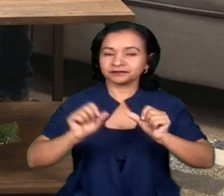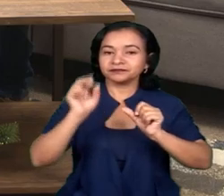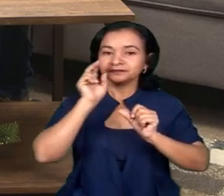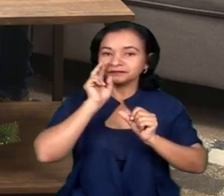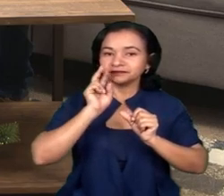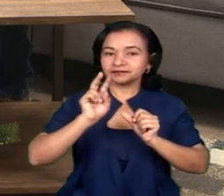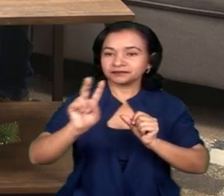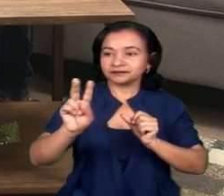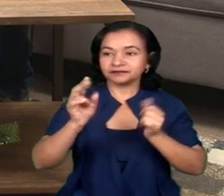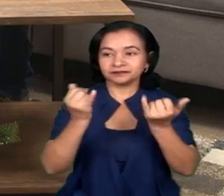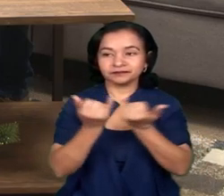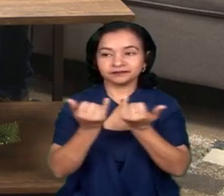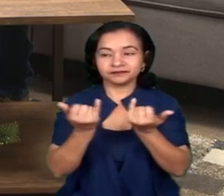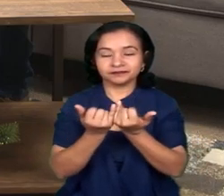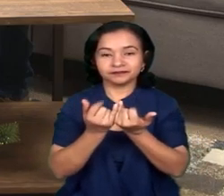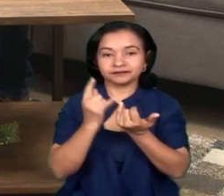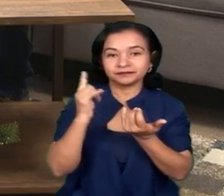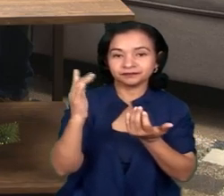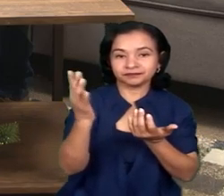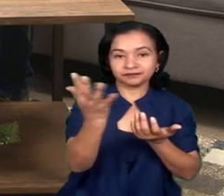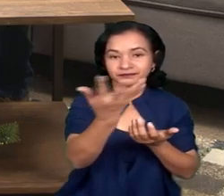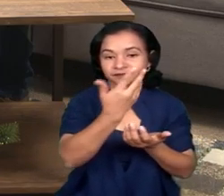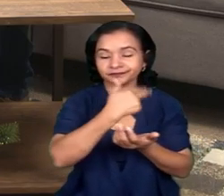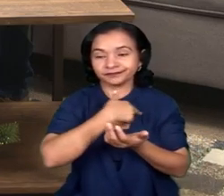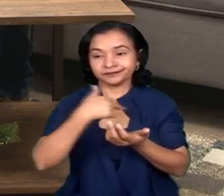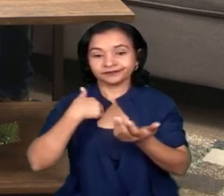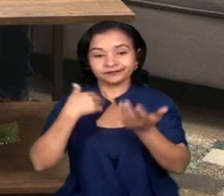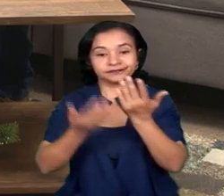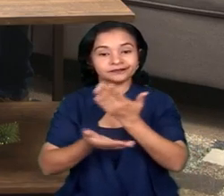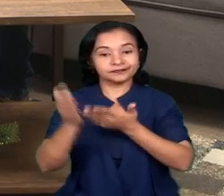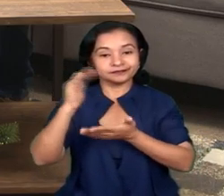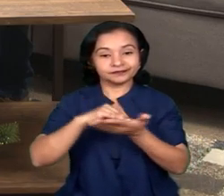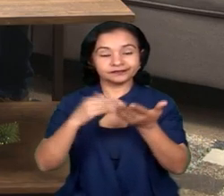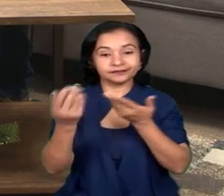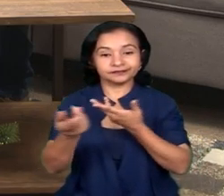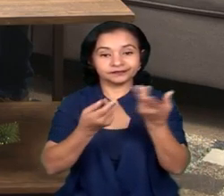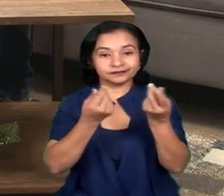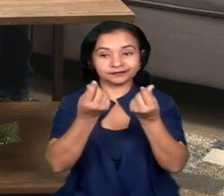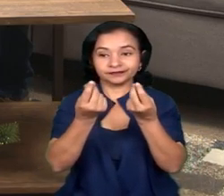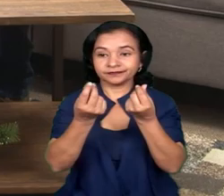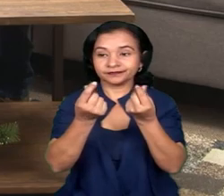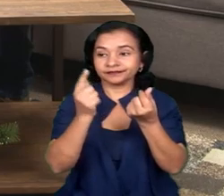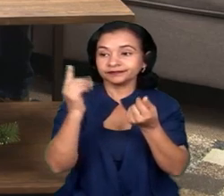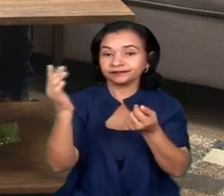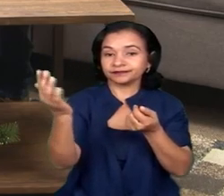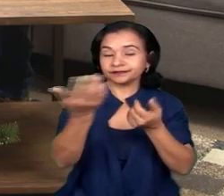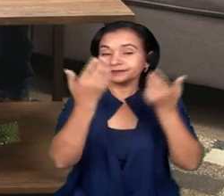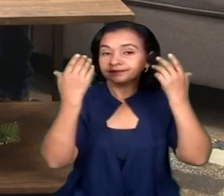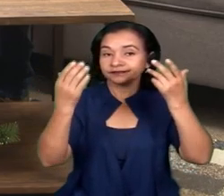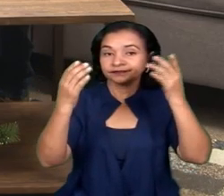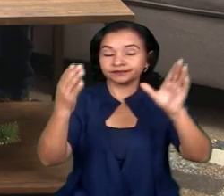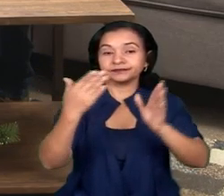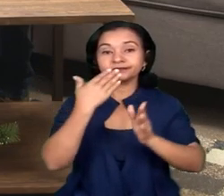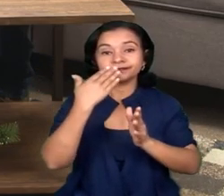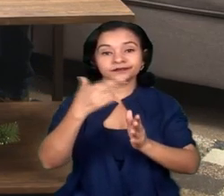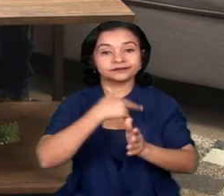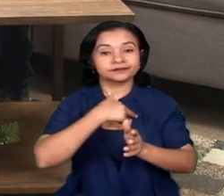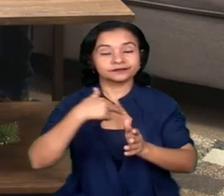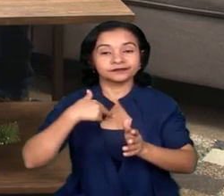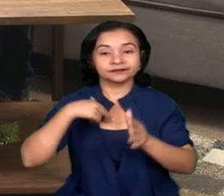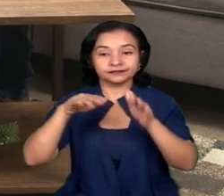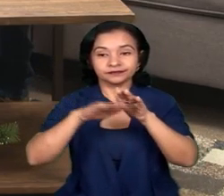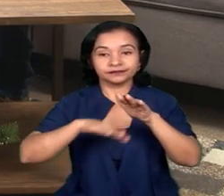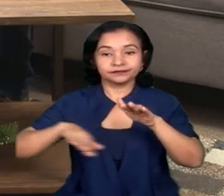Jorge, toda la reactivación que se vive en el sector de comercio y toda la reactivación que se vive en el sector